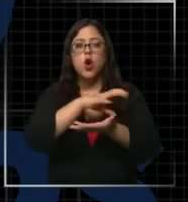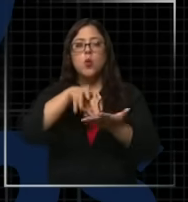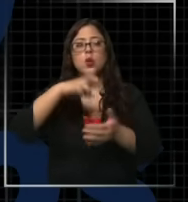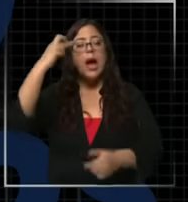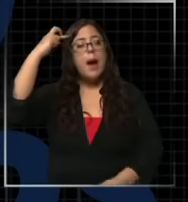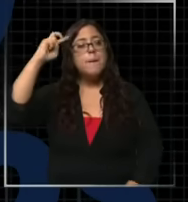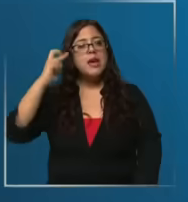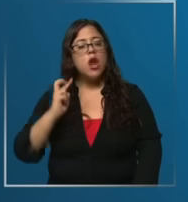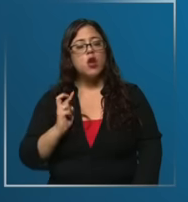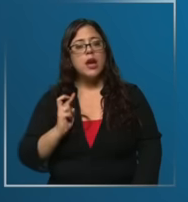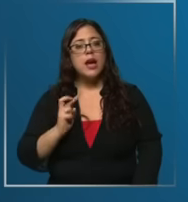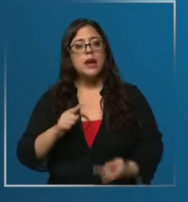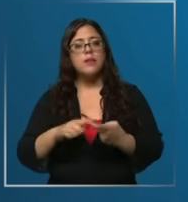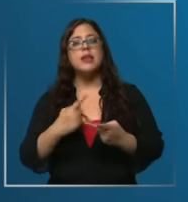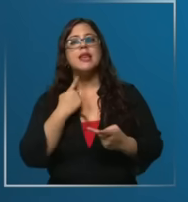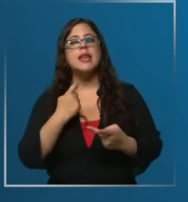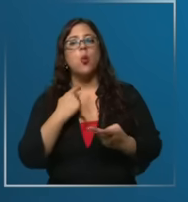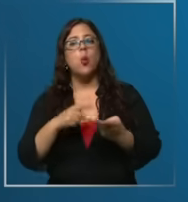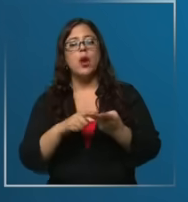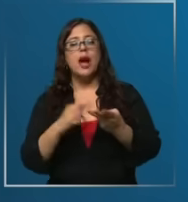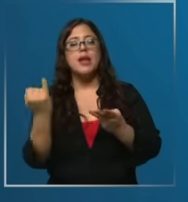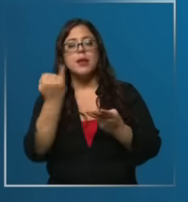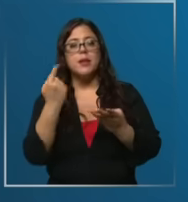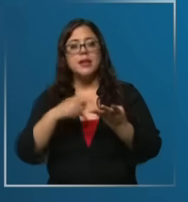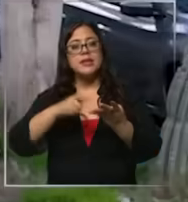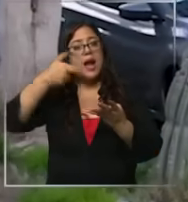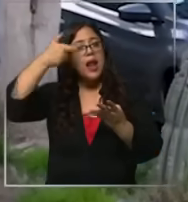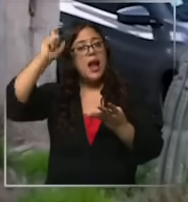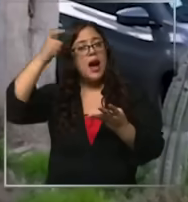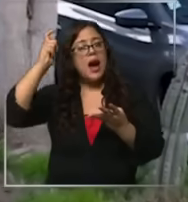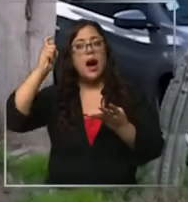Peñalén, Quilicura, Independencia, La Granja.